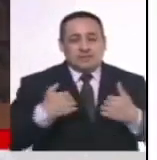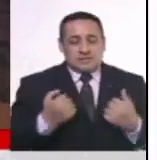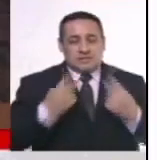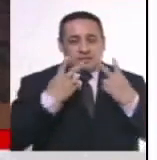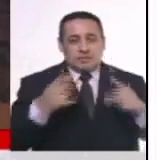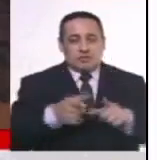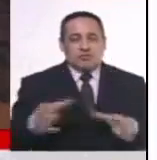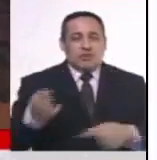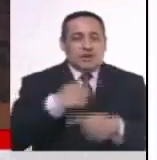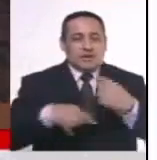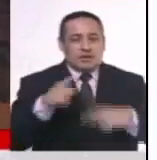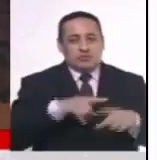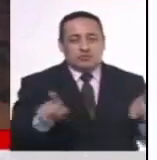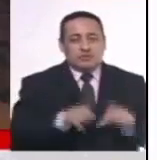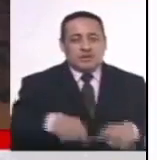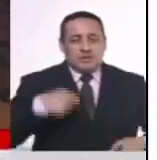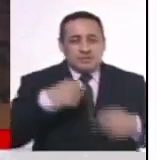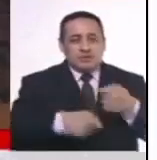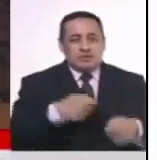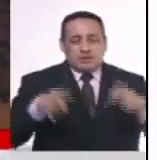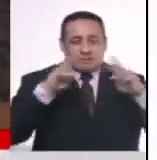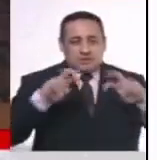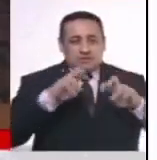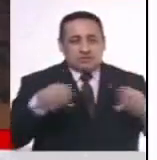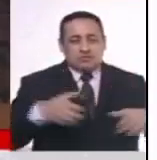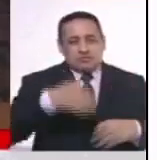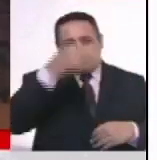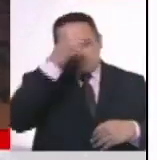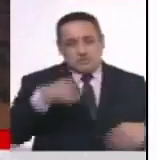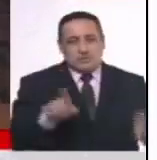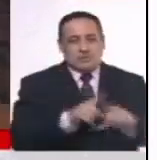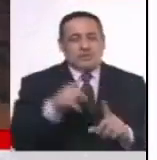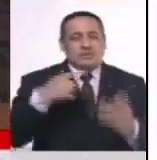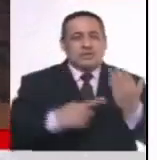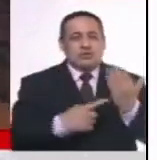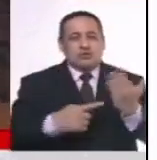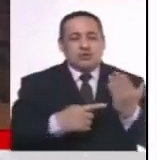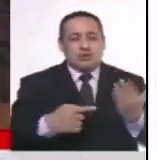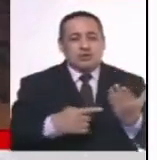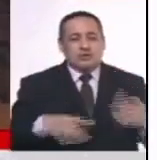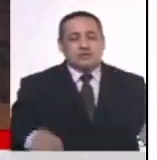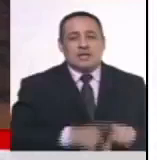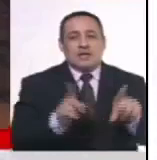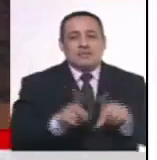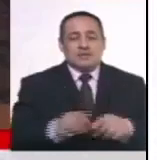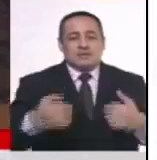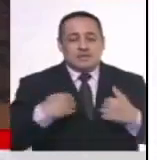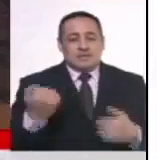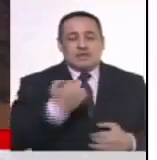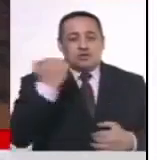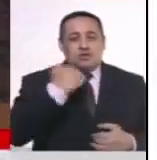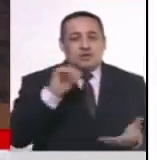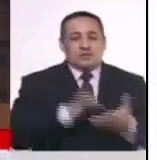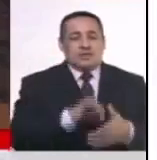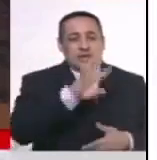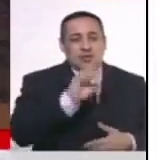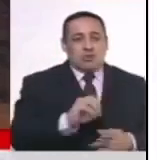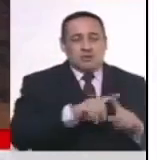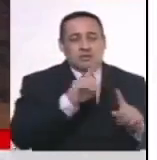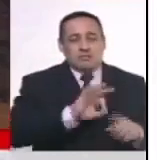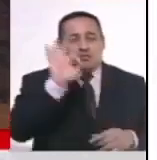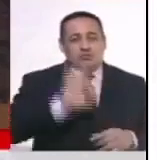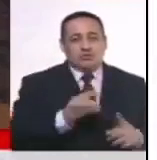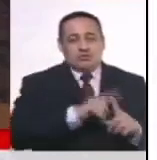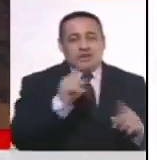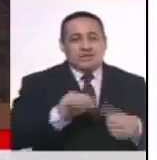de retorno a las inversiones en investigación científica y tecnológica agropecuaria alcanzan del